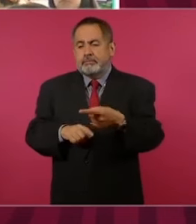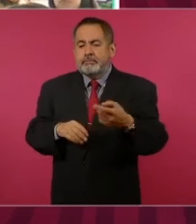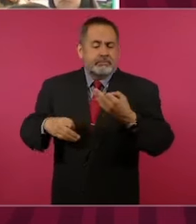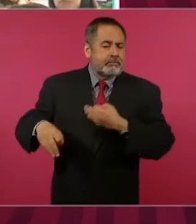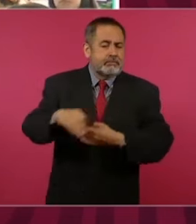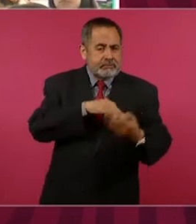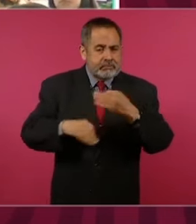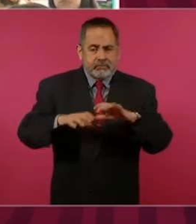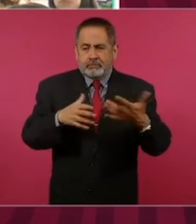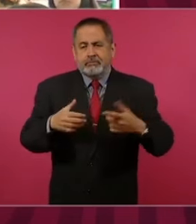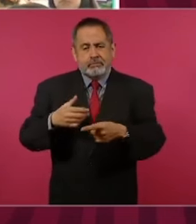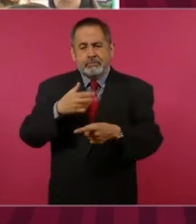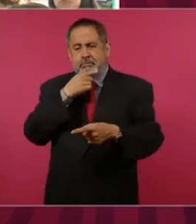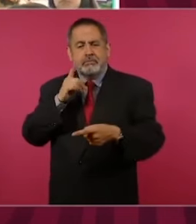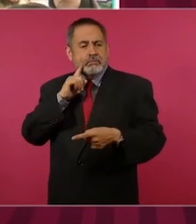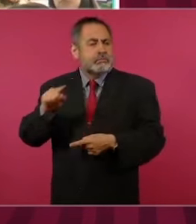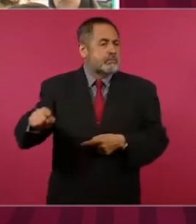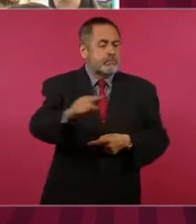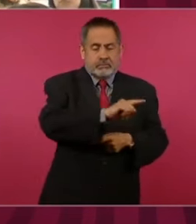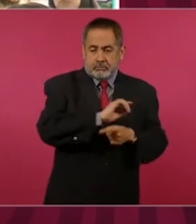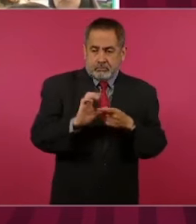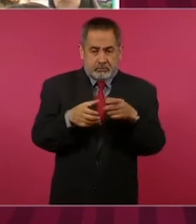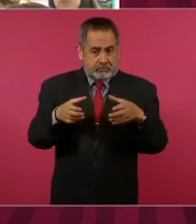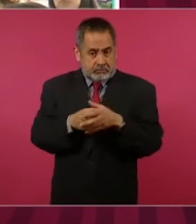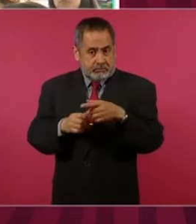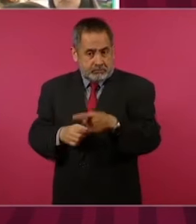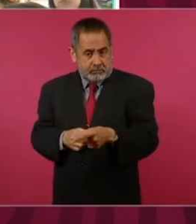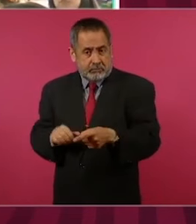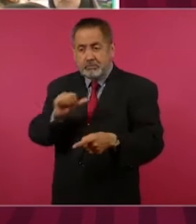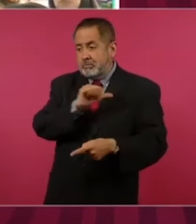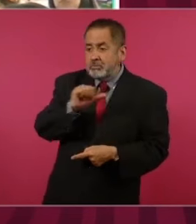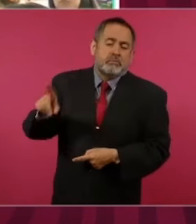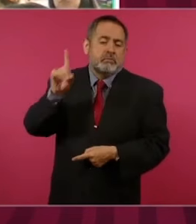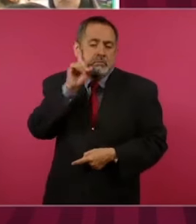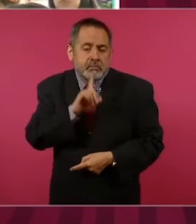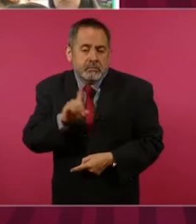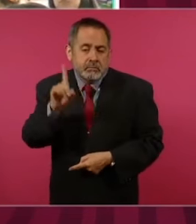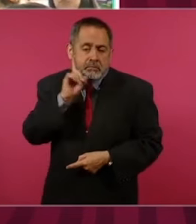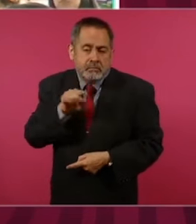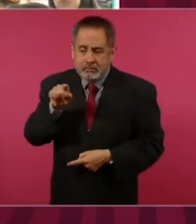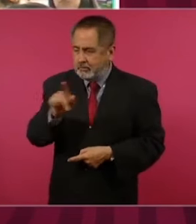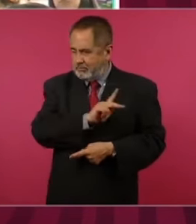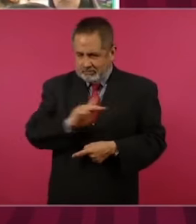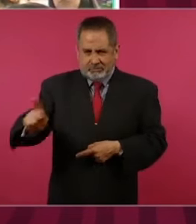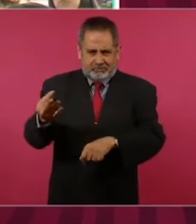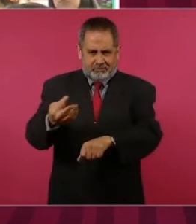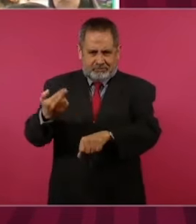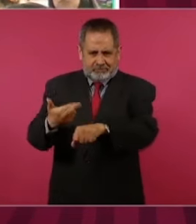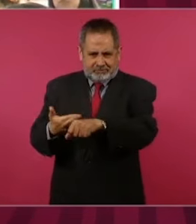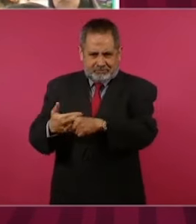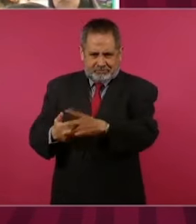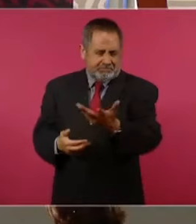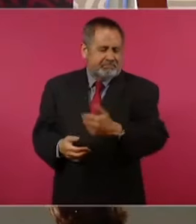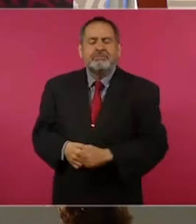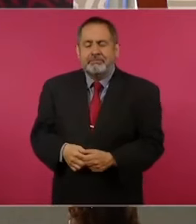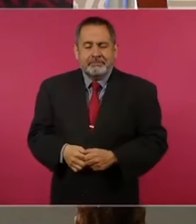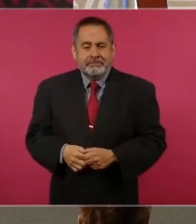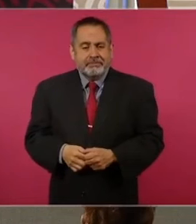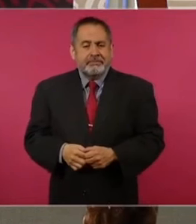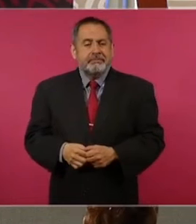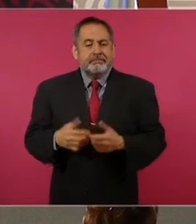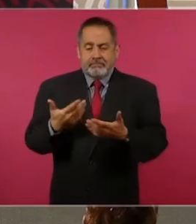todas las tesoreras de los comités son mujeres. Así que nos enlazamos con usted, señor presidente, y con todo el